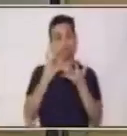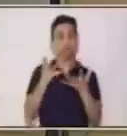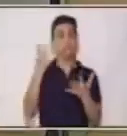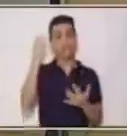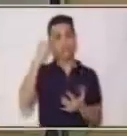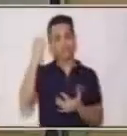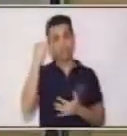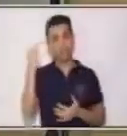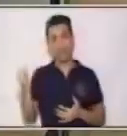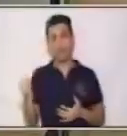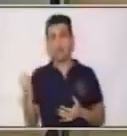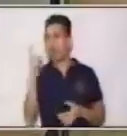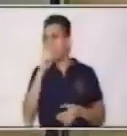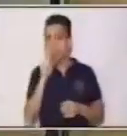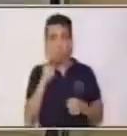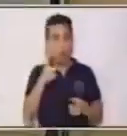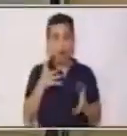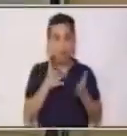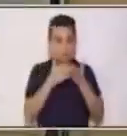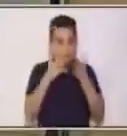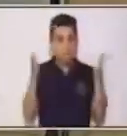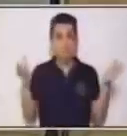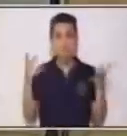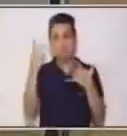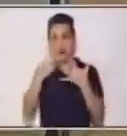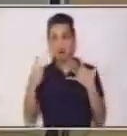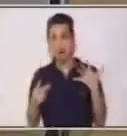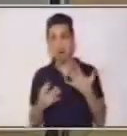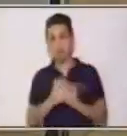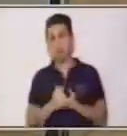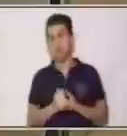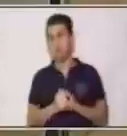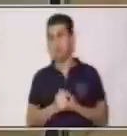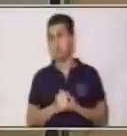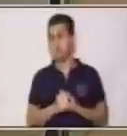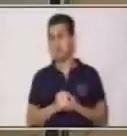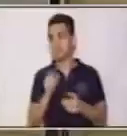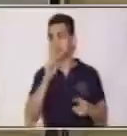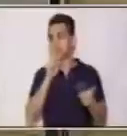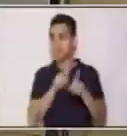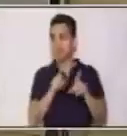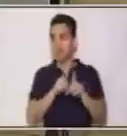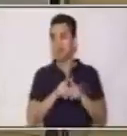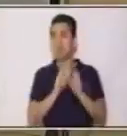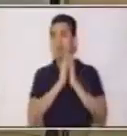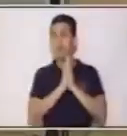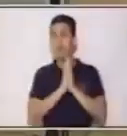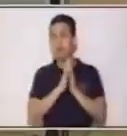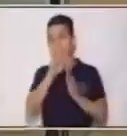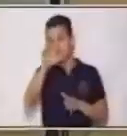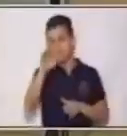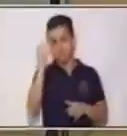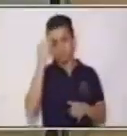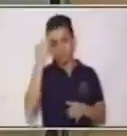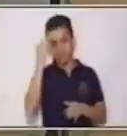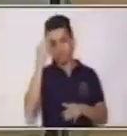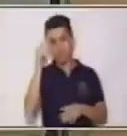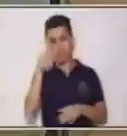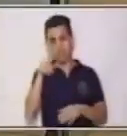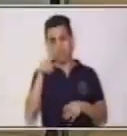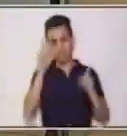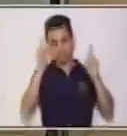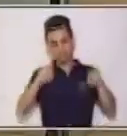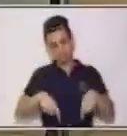que no muestran una amplitud de vocabulario. Muy bien, también por favor te recordamos lavarte las